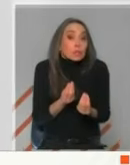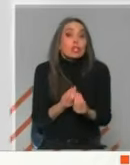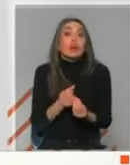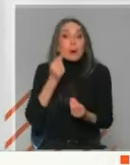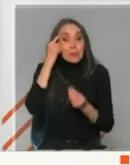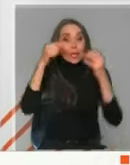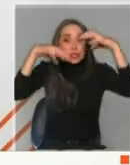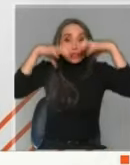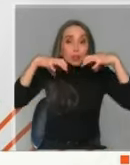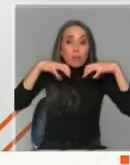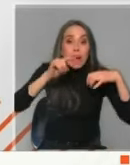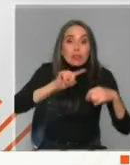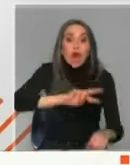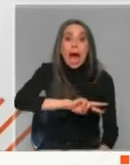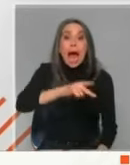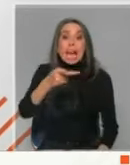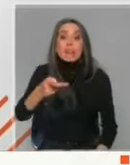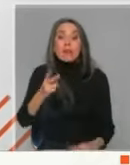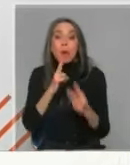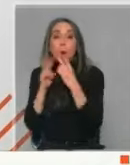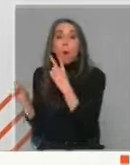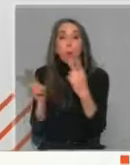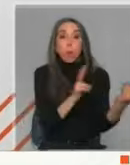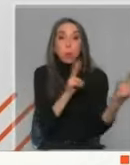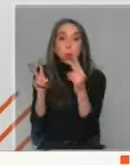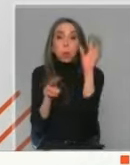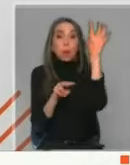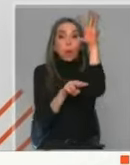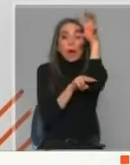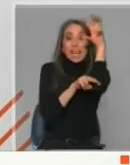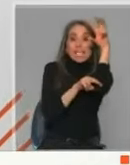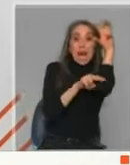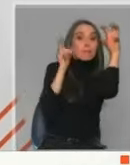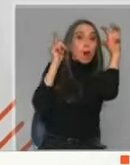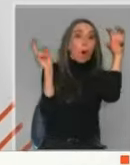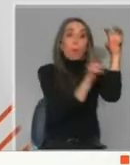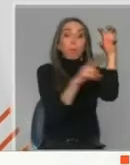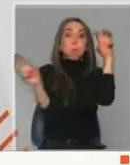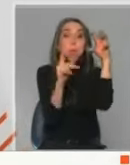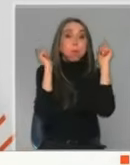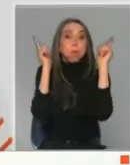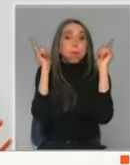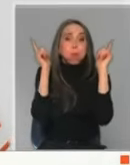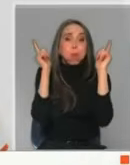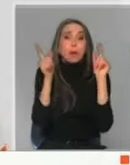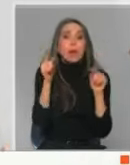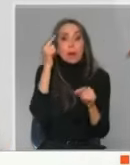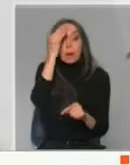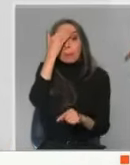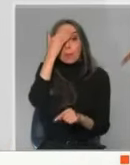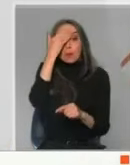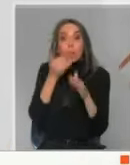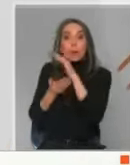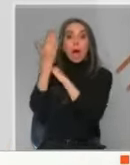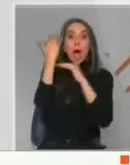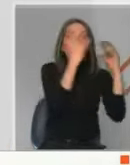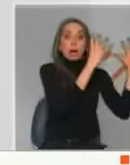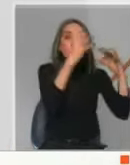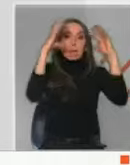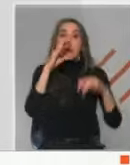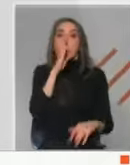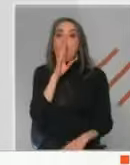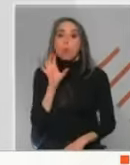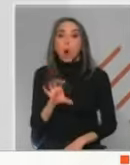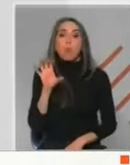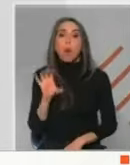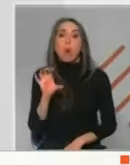sino que el turno fue del viento. Pero lo preocupante es que se repite la tónica de los últimos sistemas frontales. Bueno,